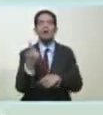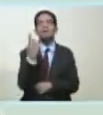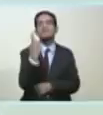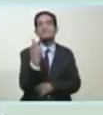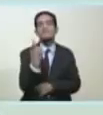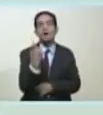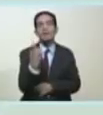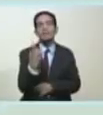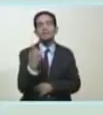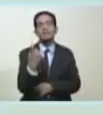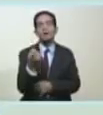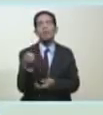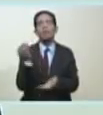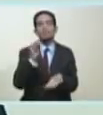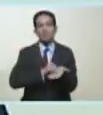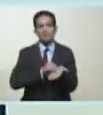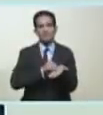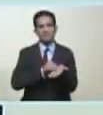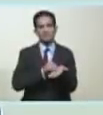retomar.